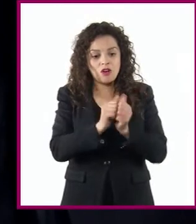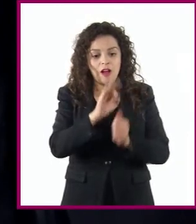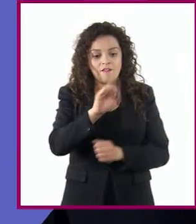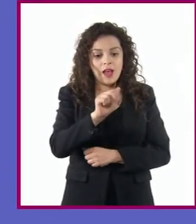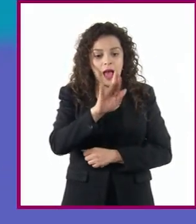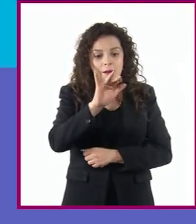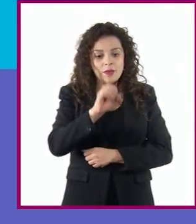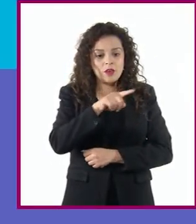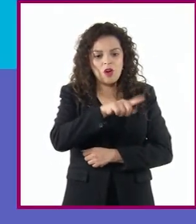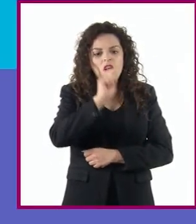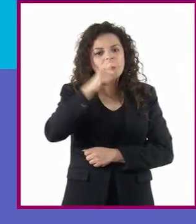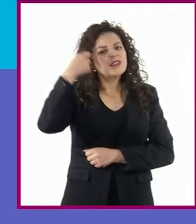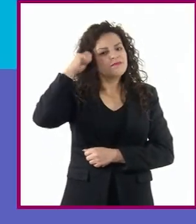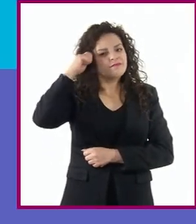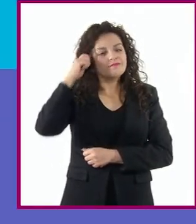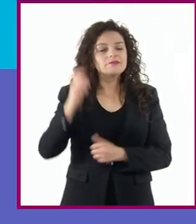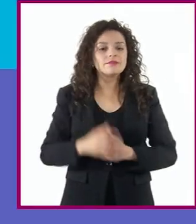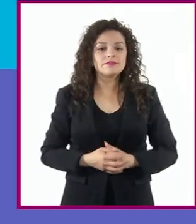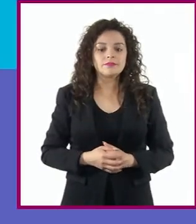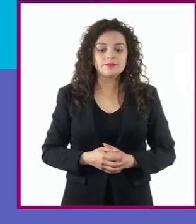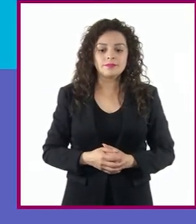criado.